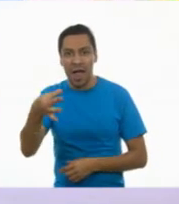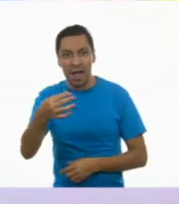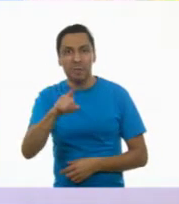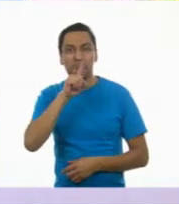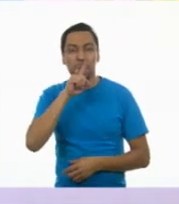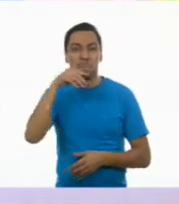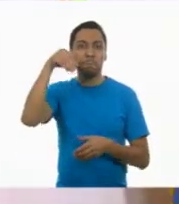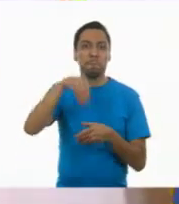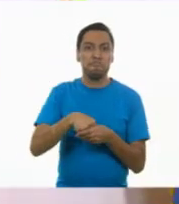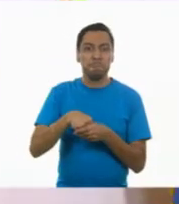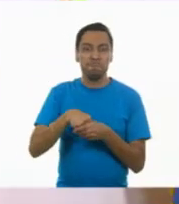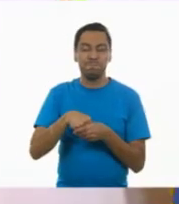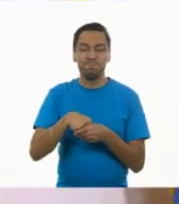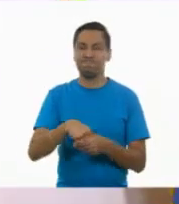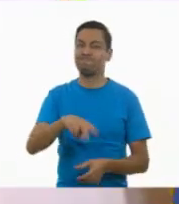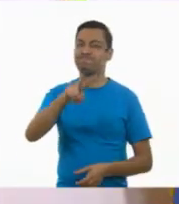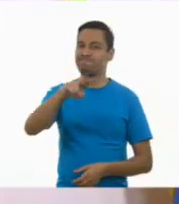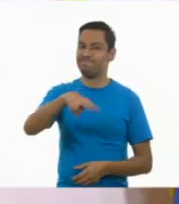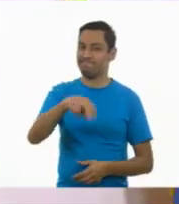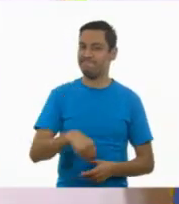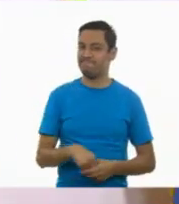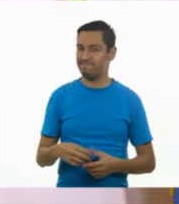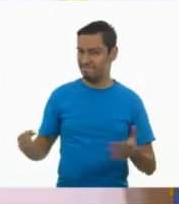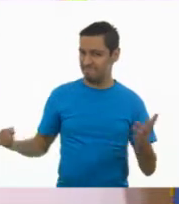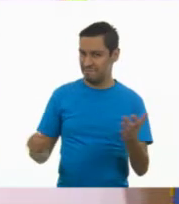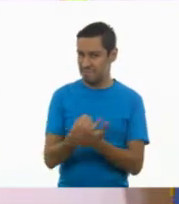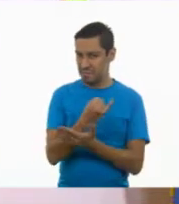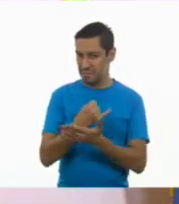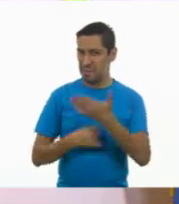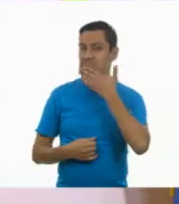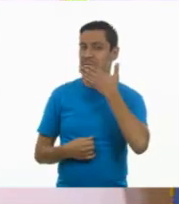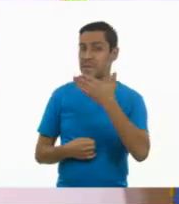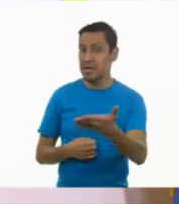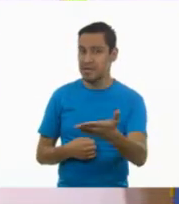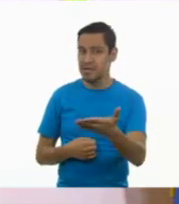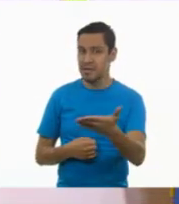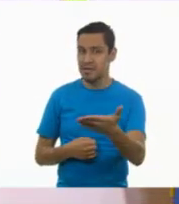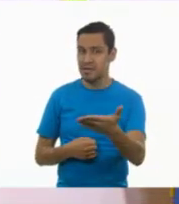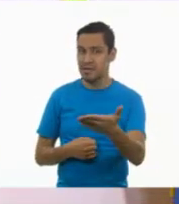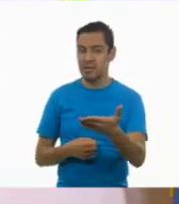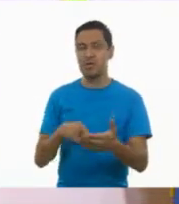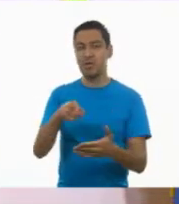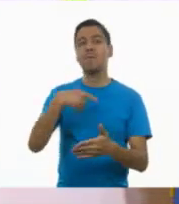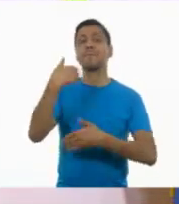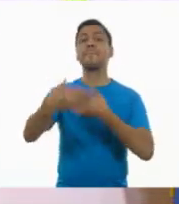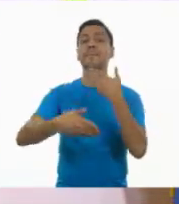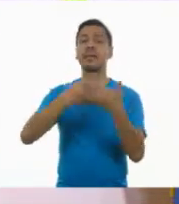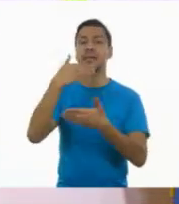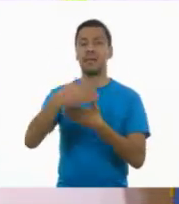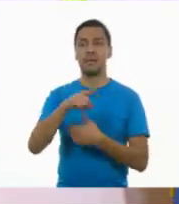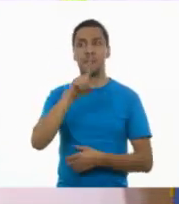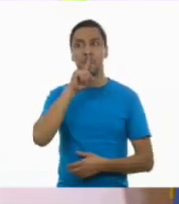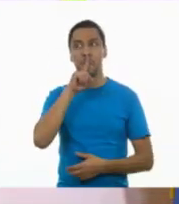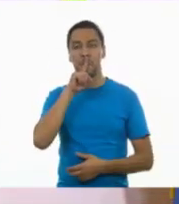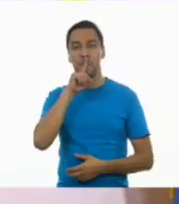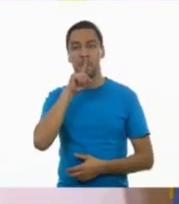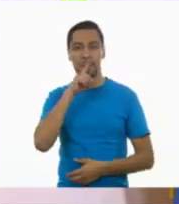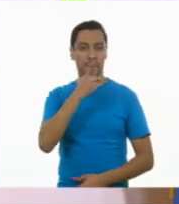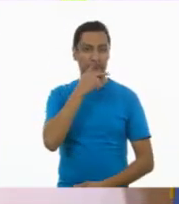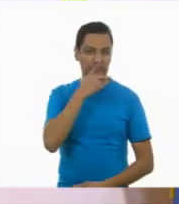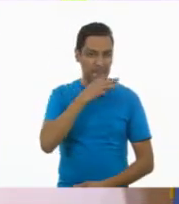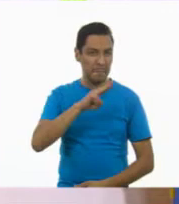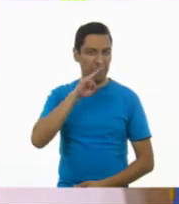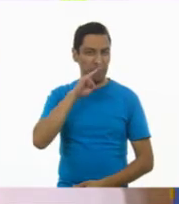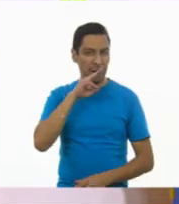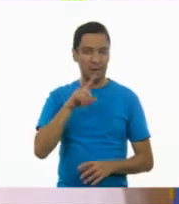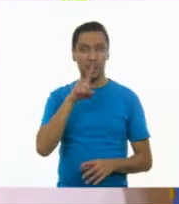es, Panchito. Si esa fuera su elección, ¿qué consecuencias piensas que pueda traerte? Allí en